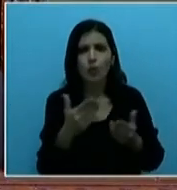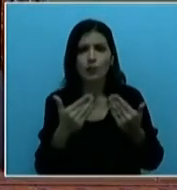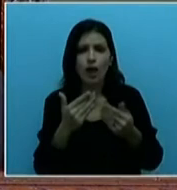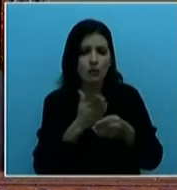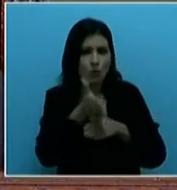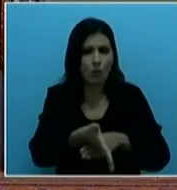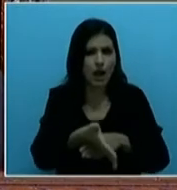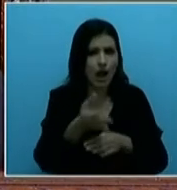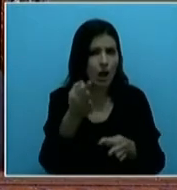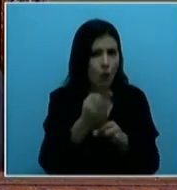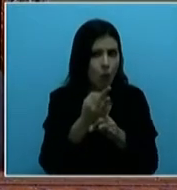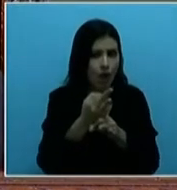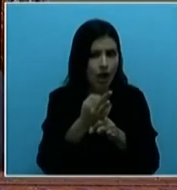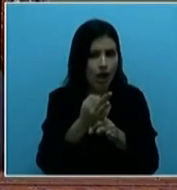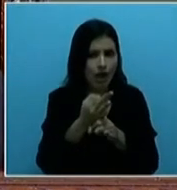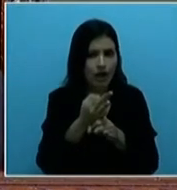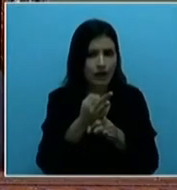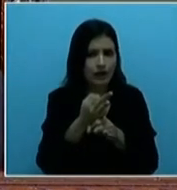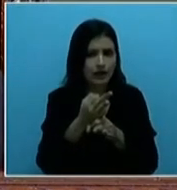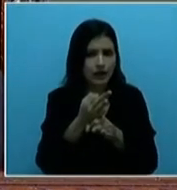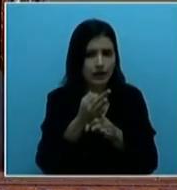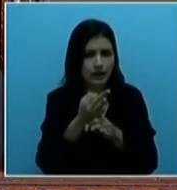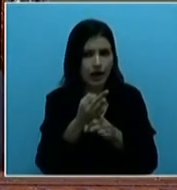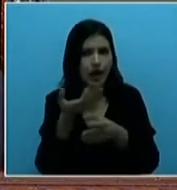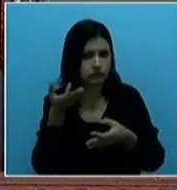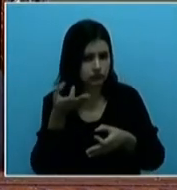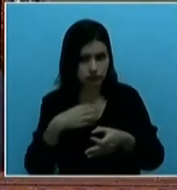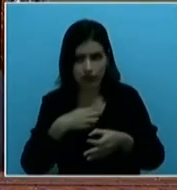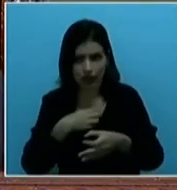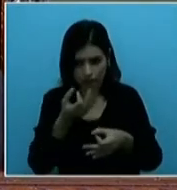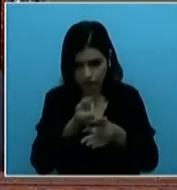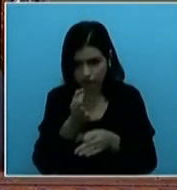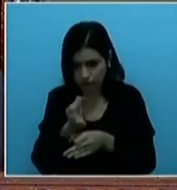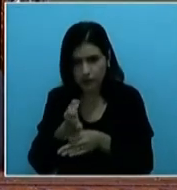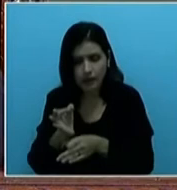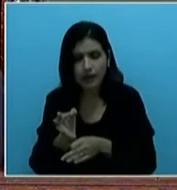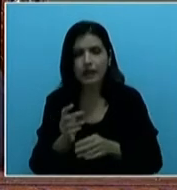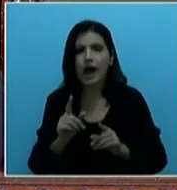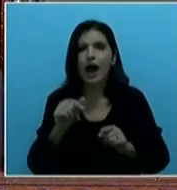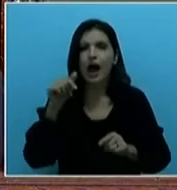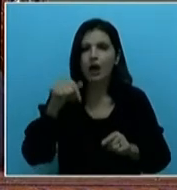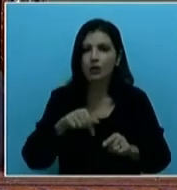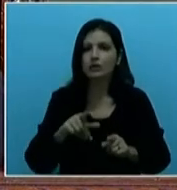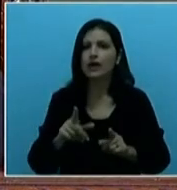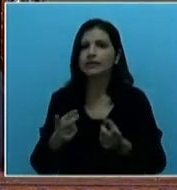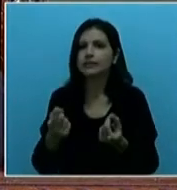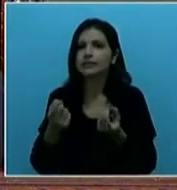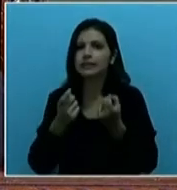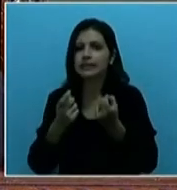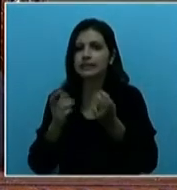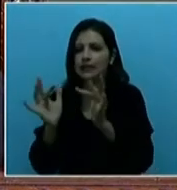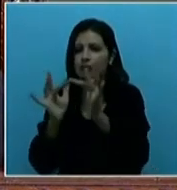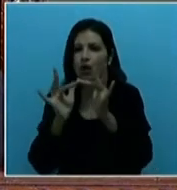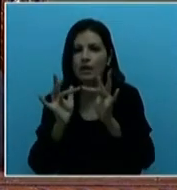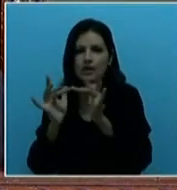una parte esencial para la presencialidad de las clases la inclusión digital no puede seguir esperando